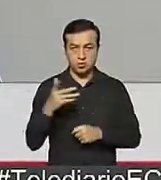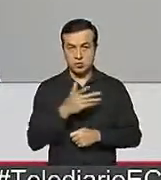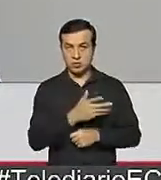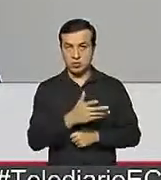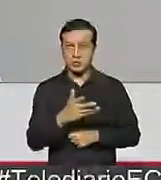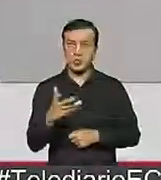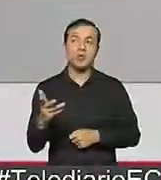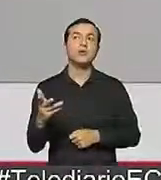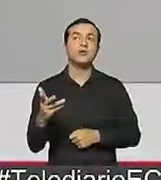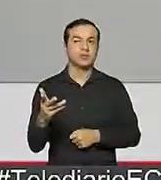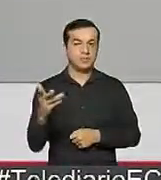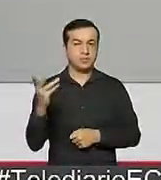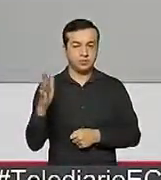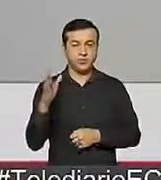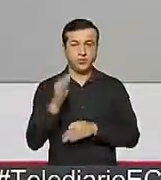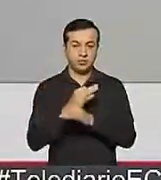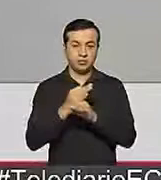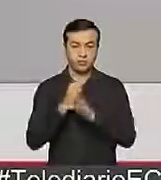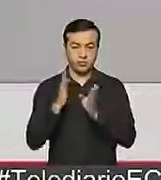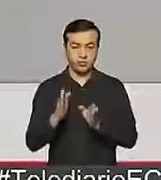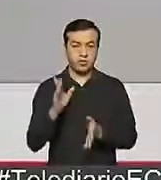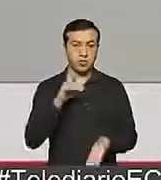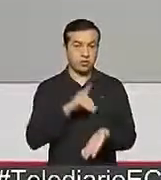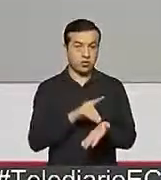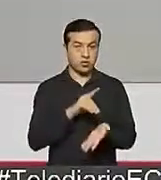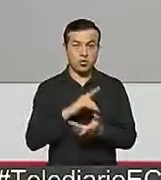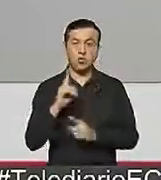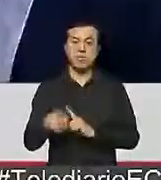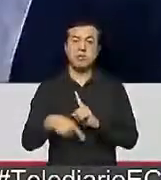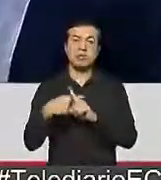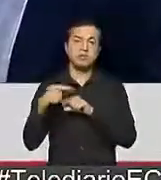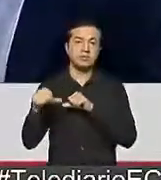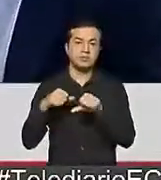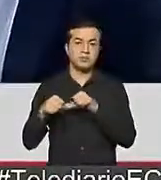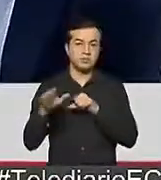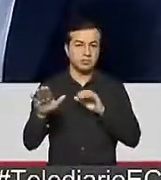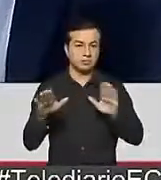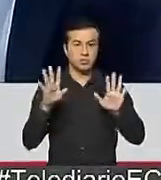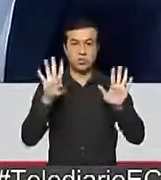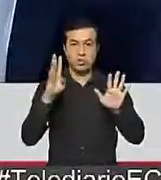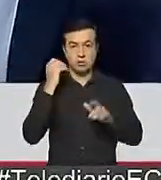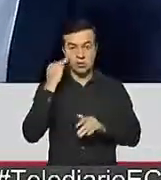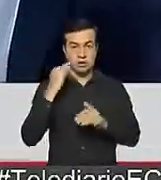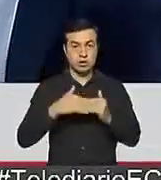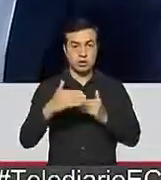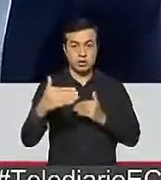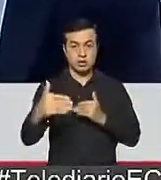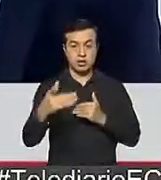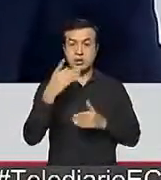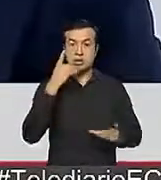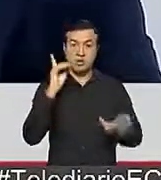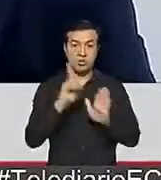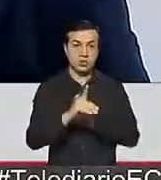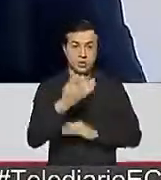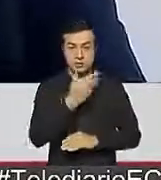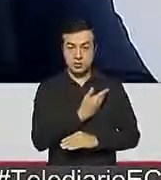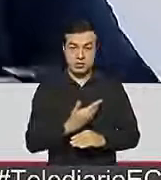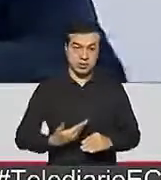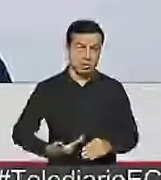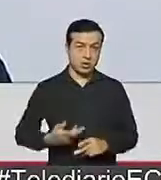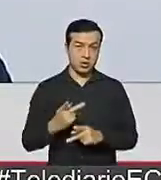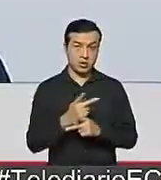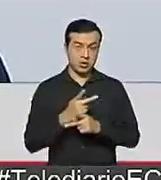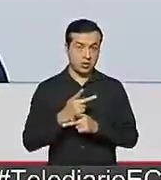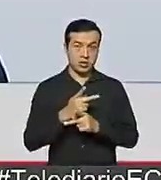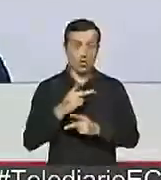tanto funcionarios médicos como administrativos. 9 días después de esta denuncia, el presidente del Consejo Directivo del